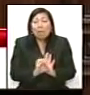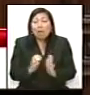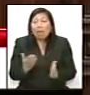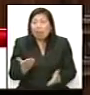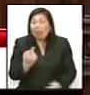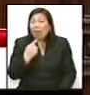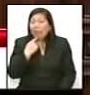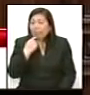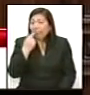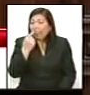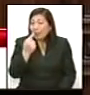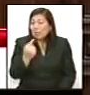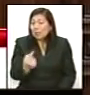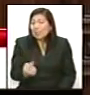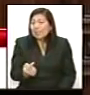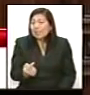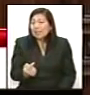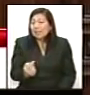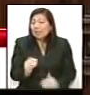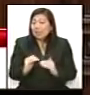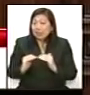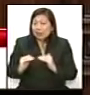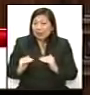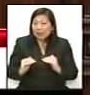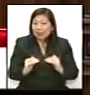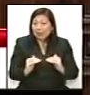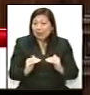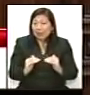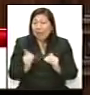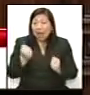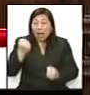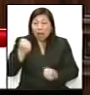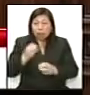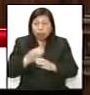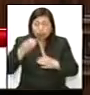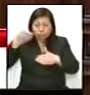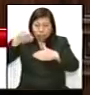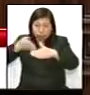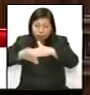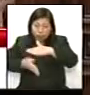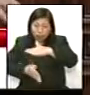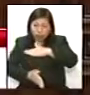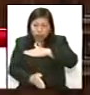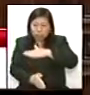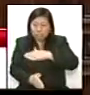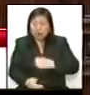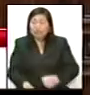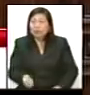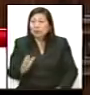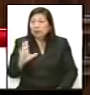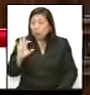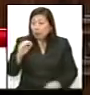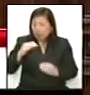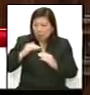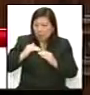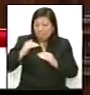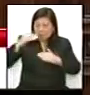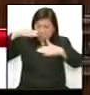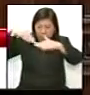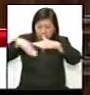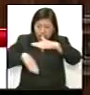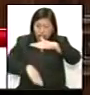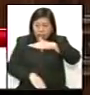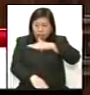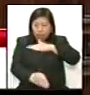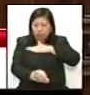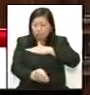denuncias que la línea metro del 2, hay excavaciones innecesarias hasta 50 metros, cuando hay zonas